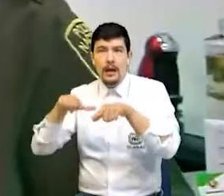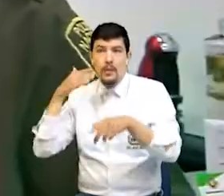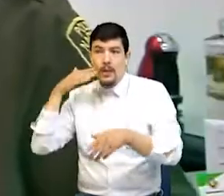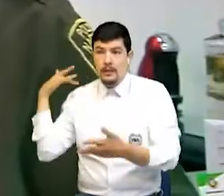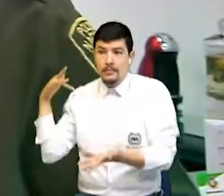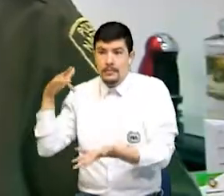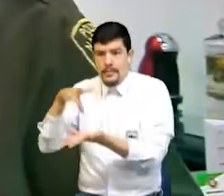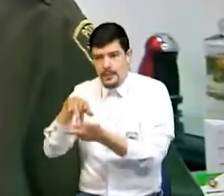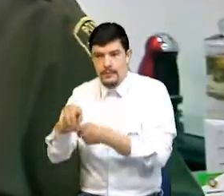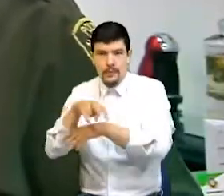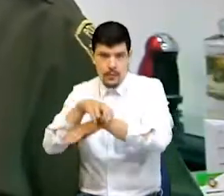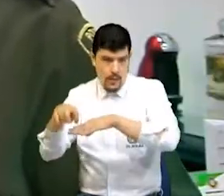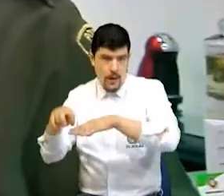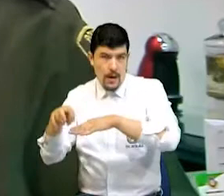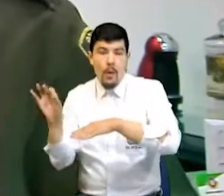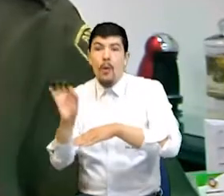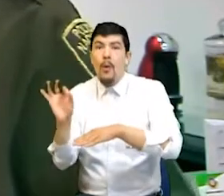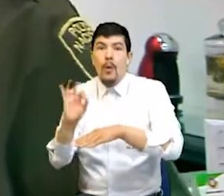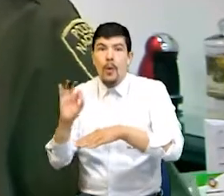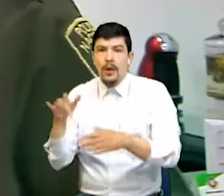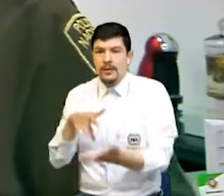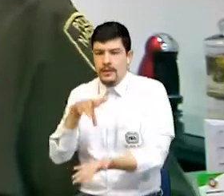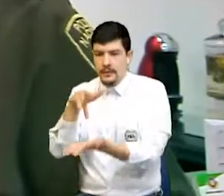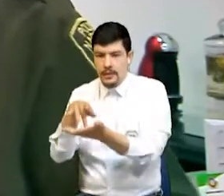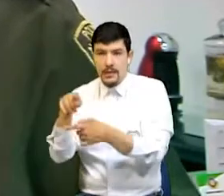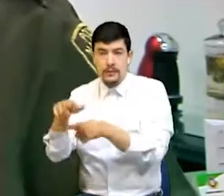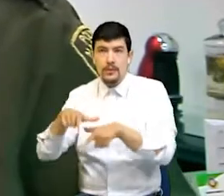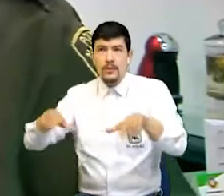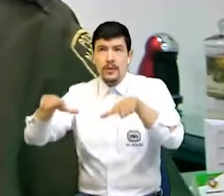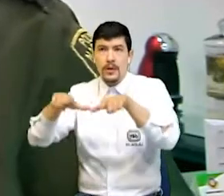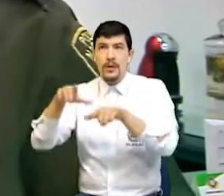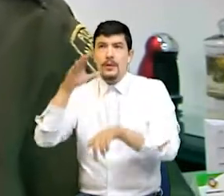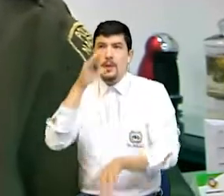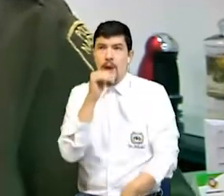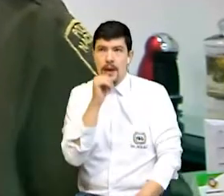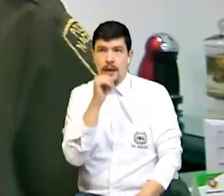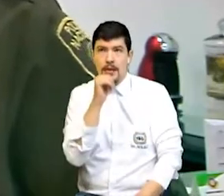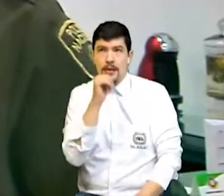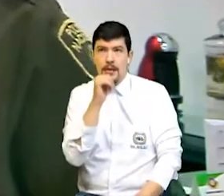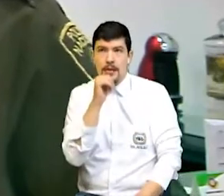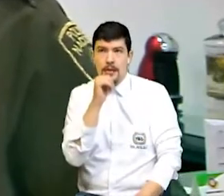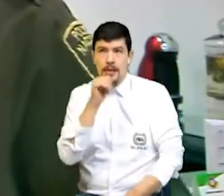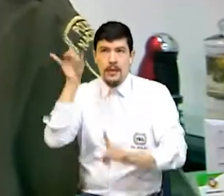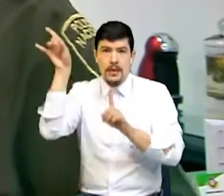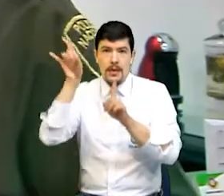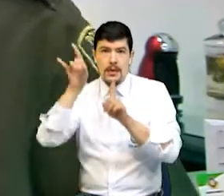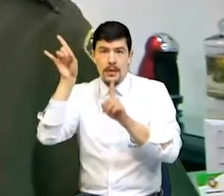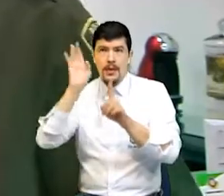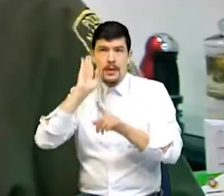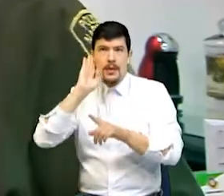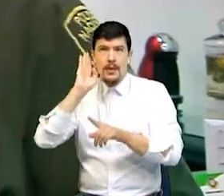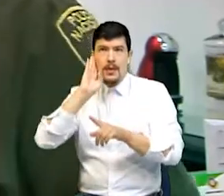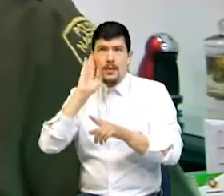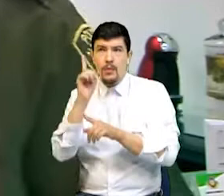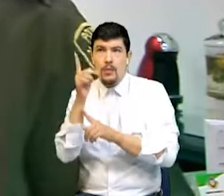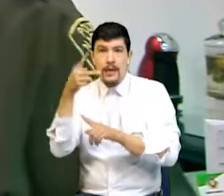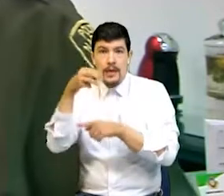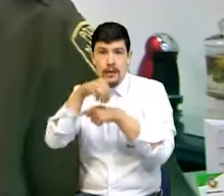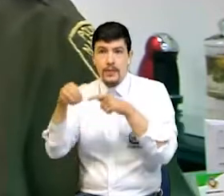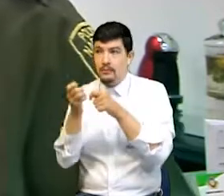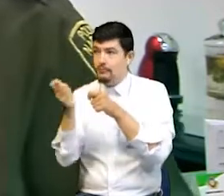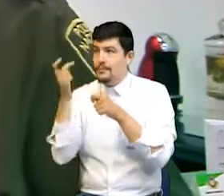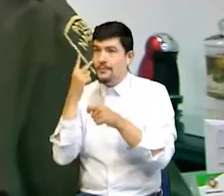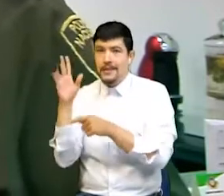cuando llegan pues lo ocultan o llega a un sector donde no hay entrada de la señal del celular y que a un km lo vemos